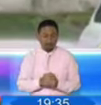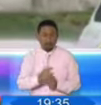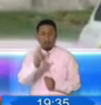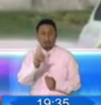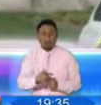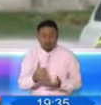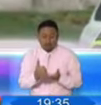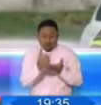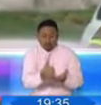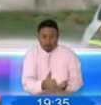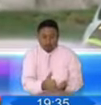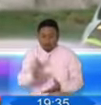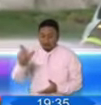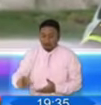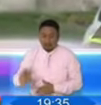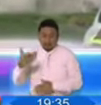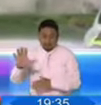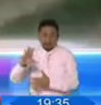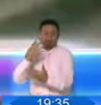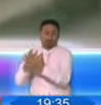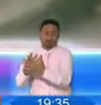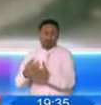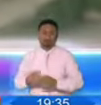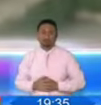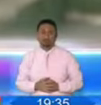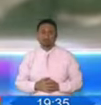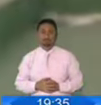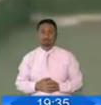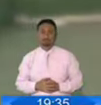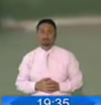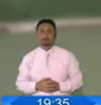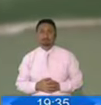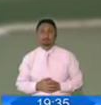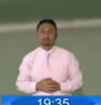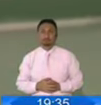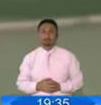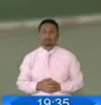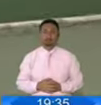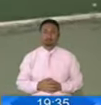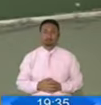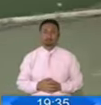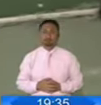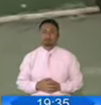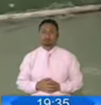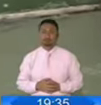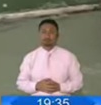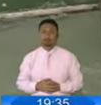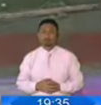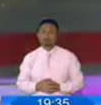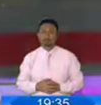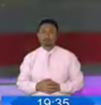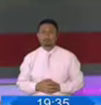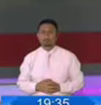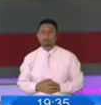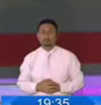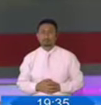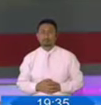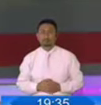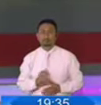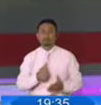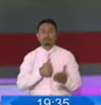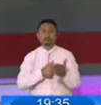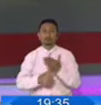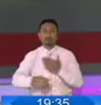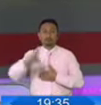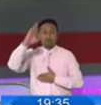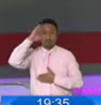ciudadano este y el individuo, el agresor, también se encuentra detenido. En Quito informó Andrea Valareso. El Ministerio del